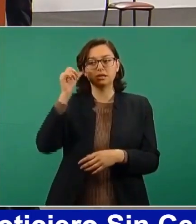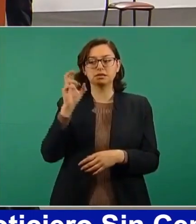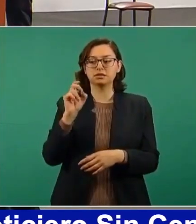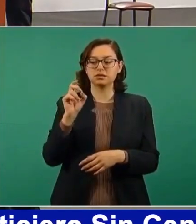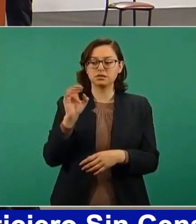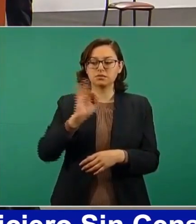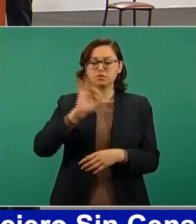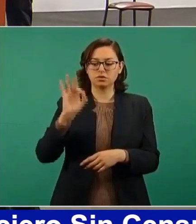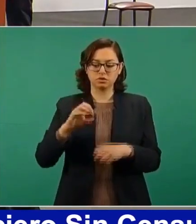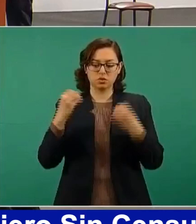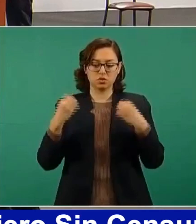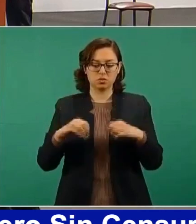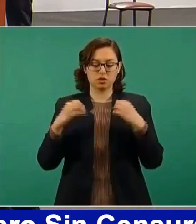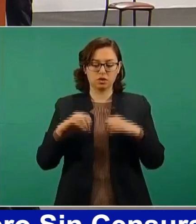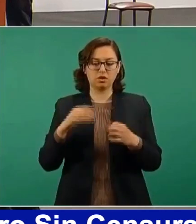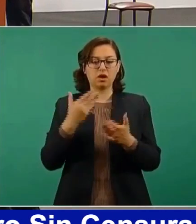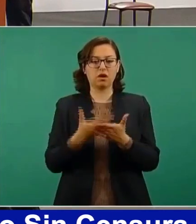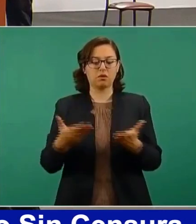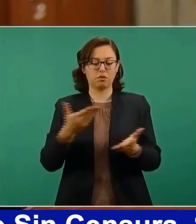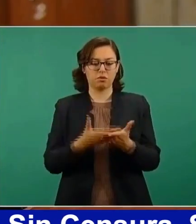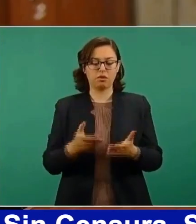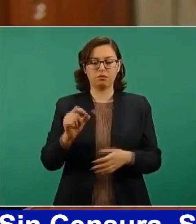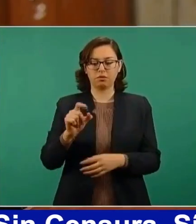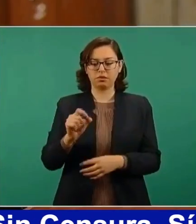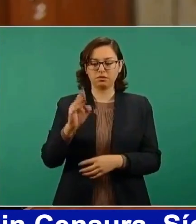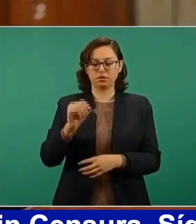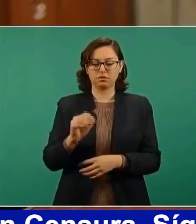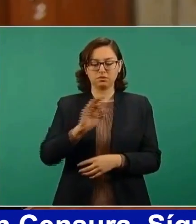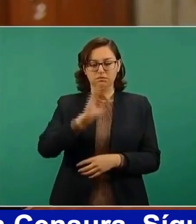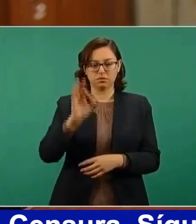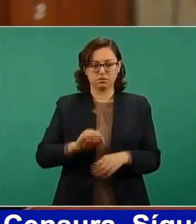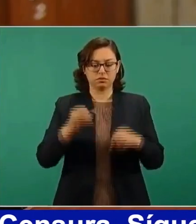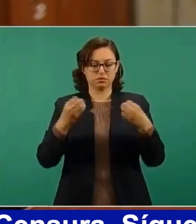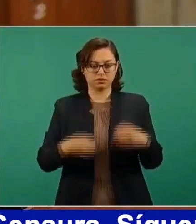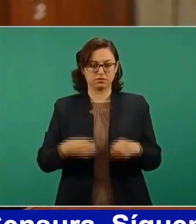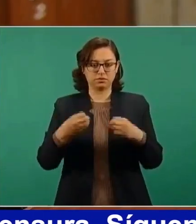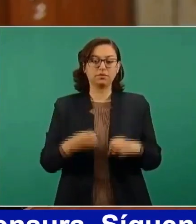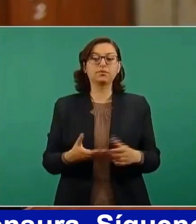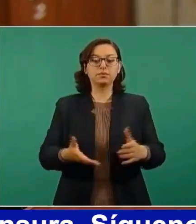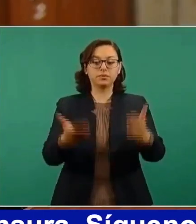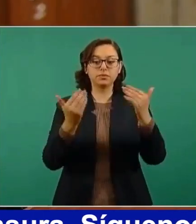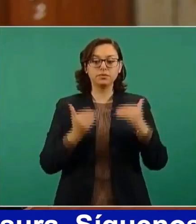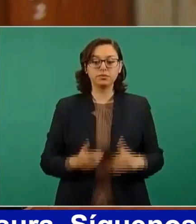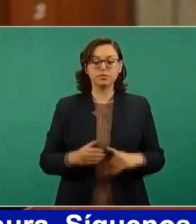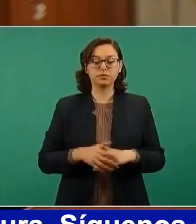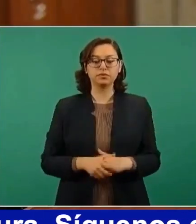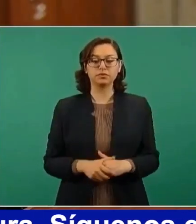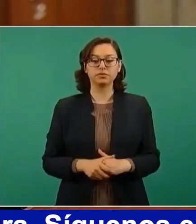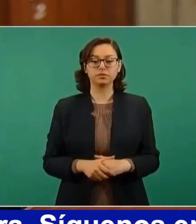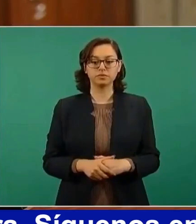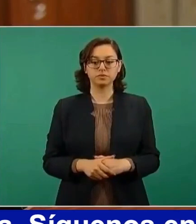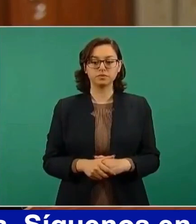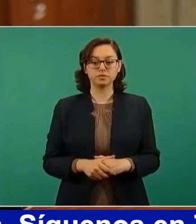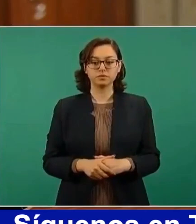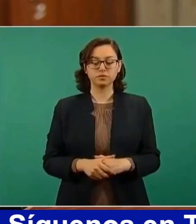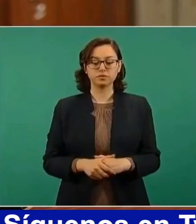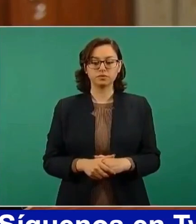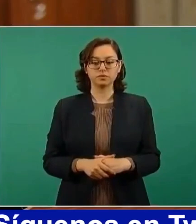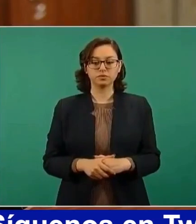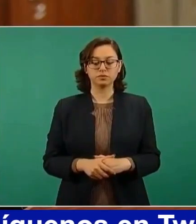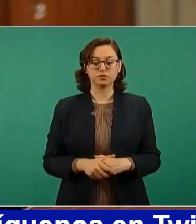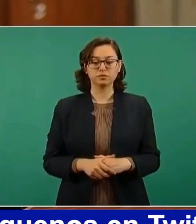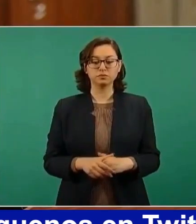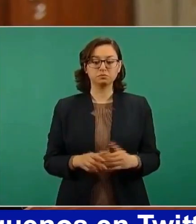de ocupación nacional y estamos en el 29%. La siguiente, por favor. Entrando al tema de seguimiento